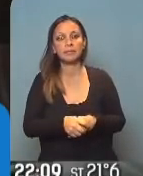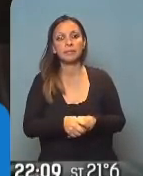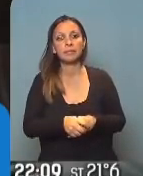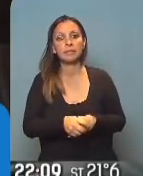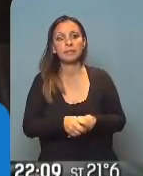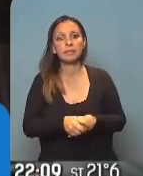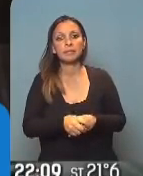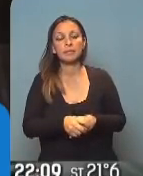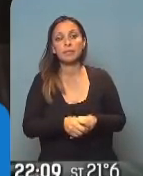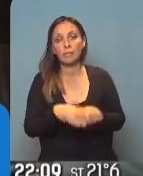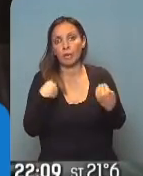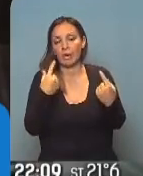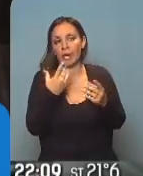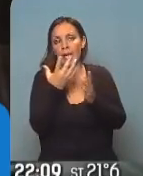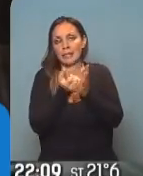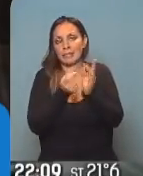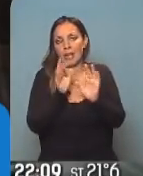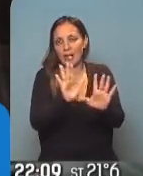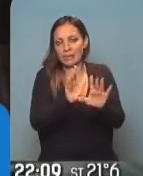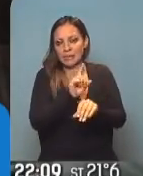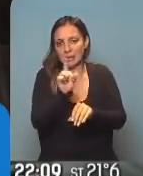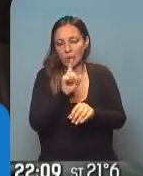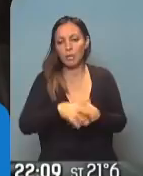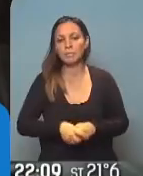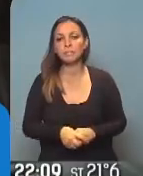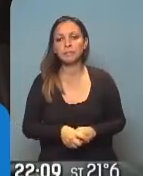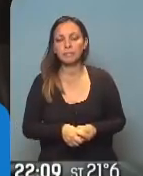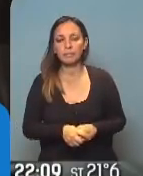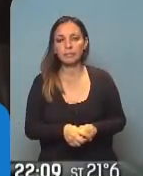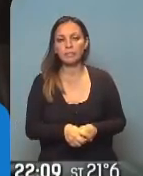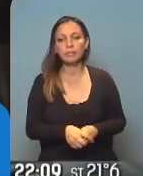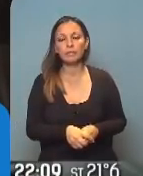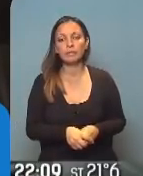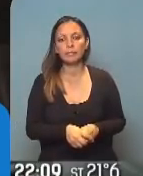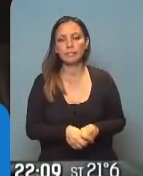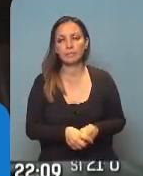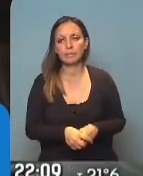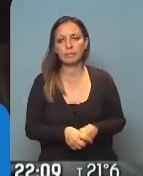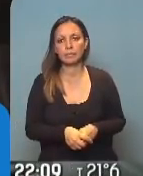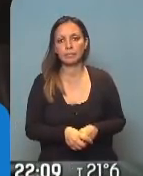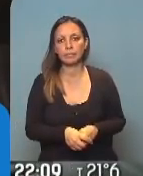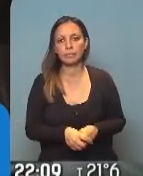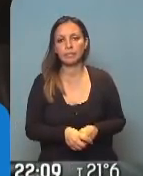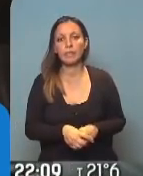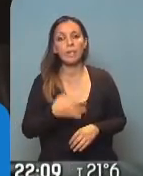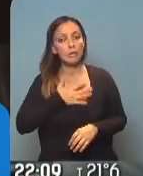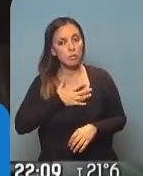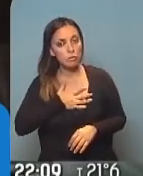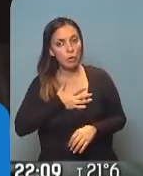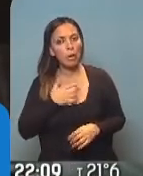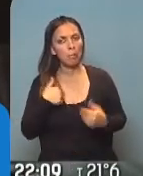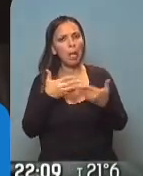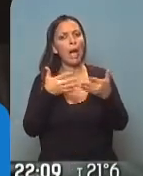conta deste erro, que nós não podemos comungar com o erro de ninguém. Da minha parte, estou